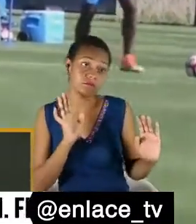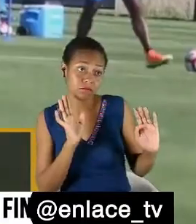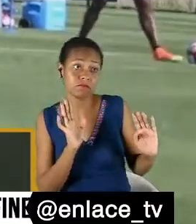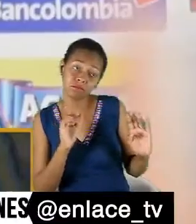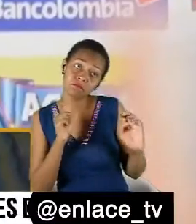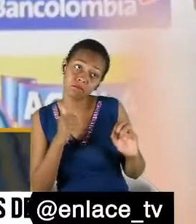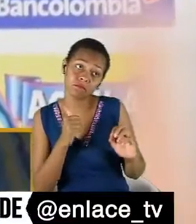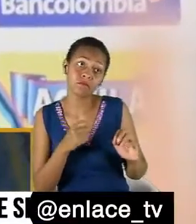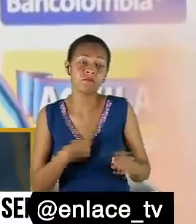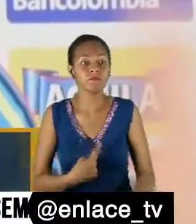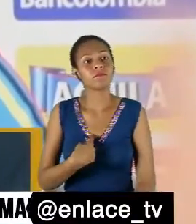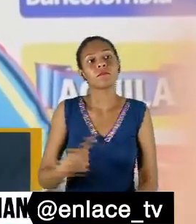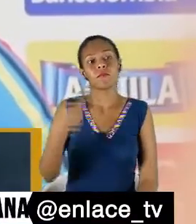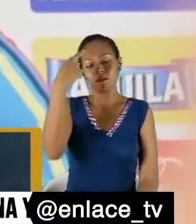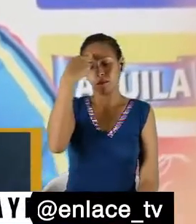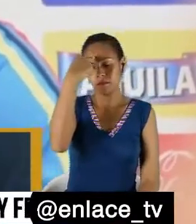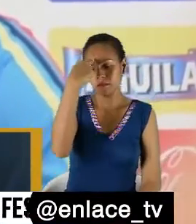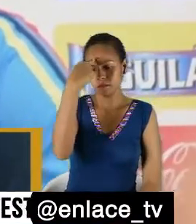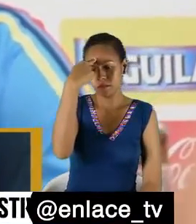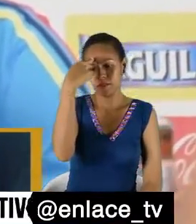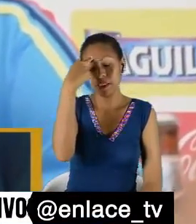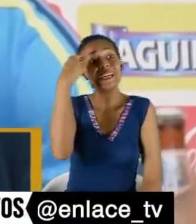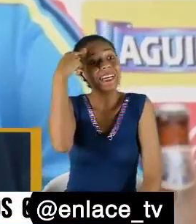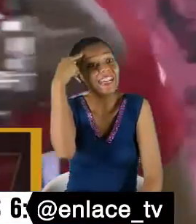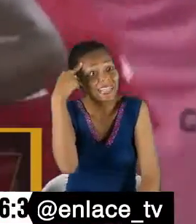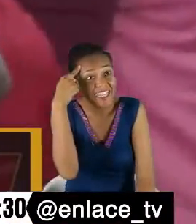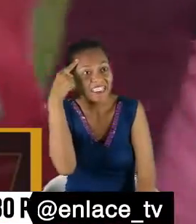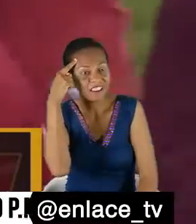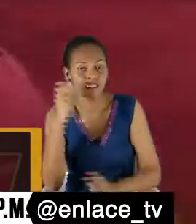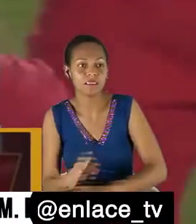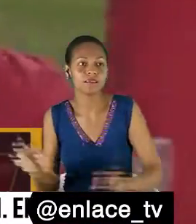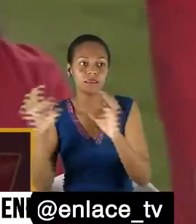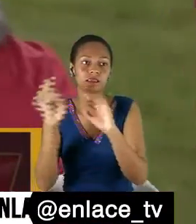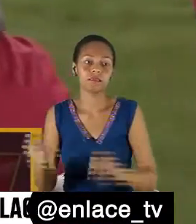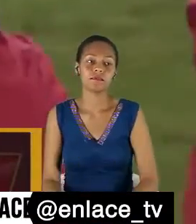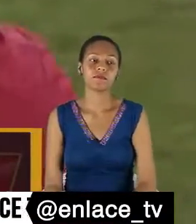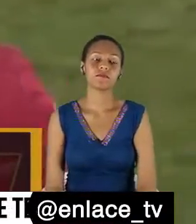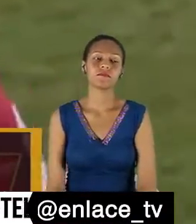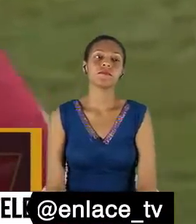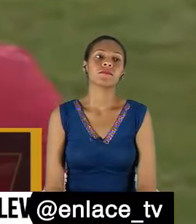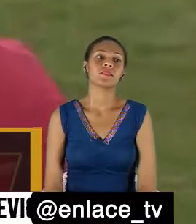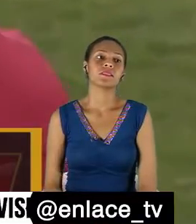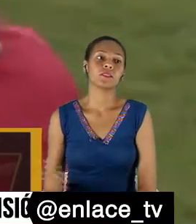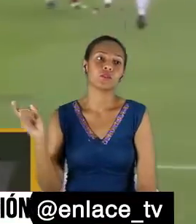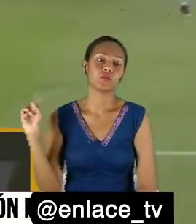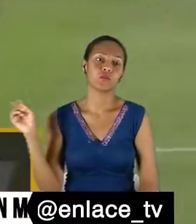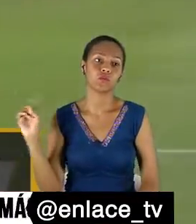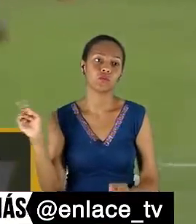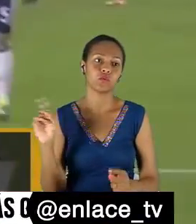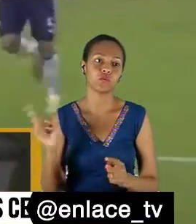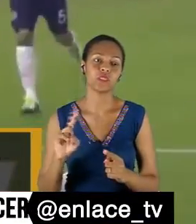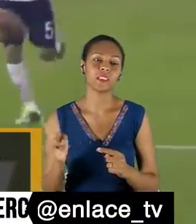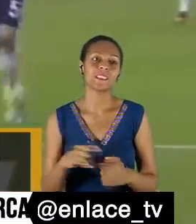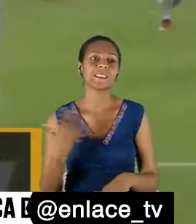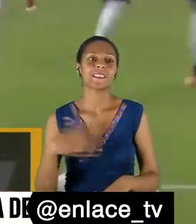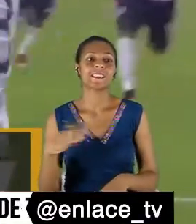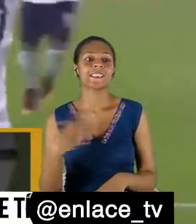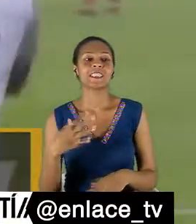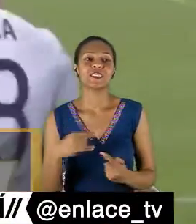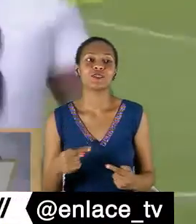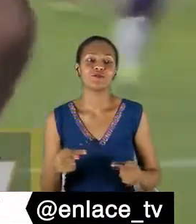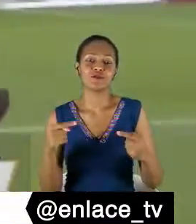mentalmente para ese partido sí que seguramente va a ser la diferencia. Pasan las horas y se acerca el día para conocer el semifinalista